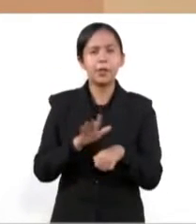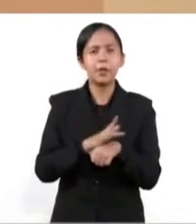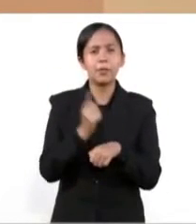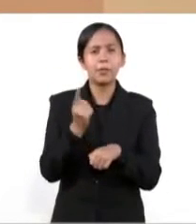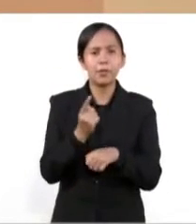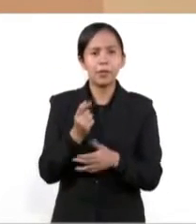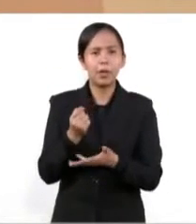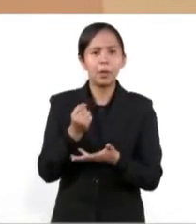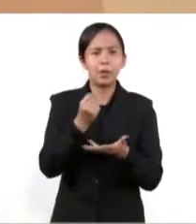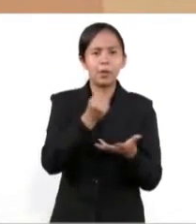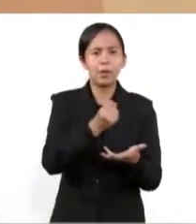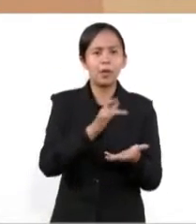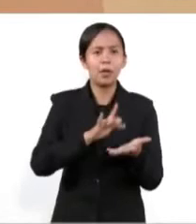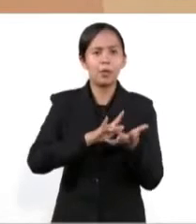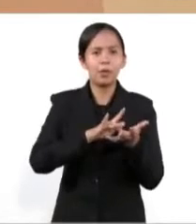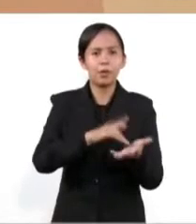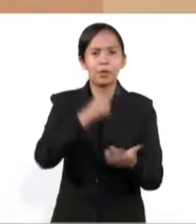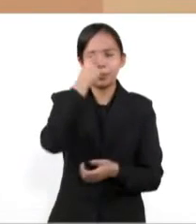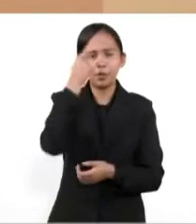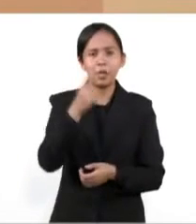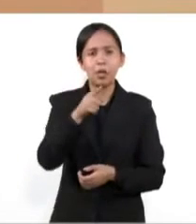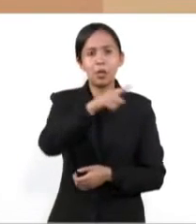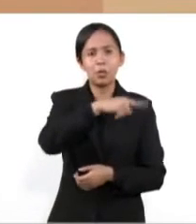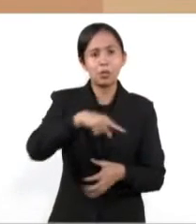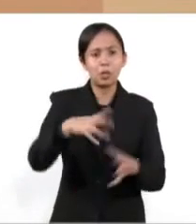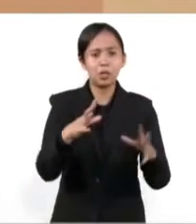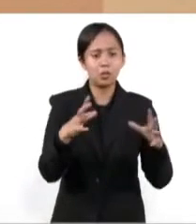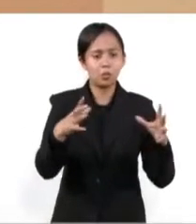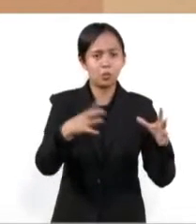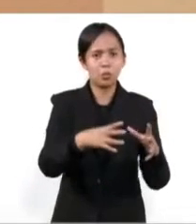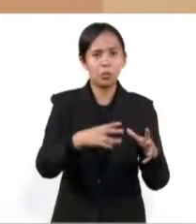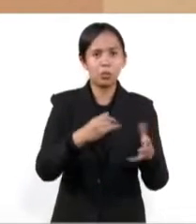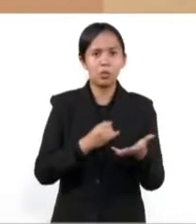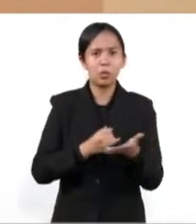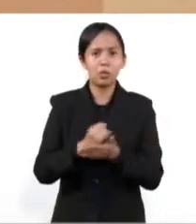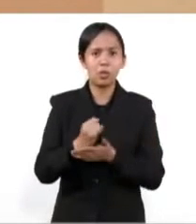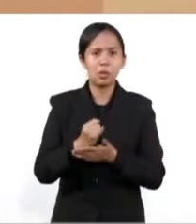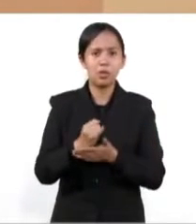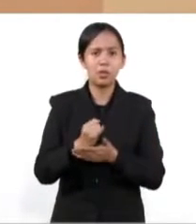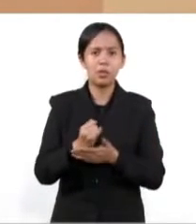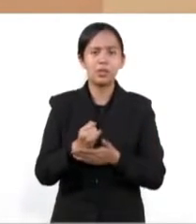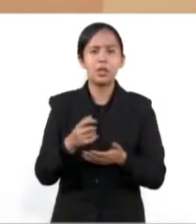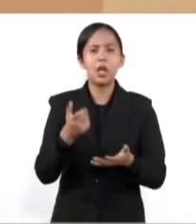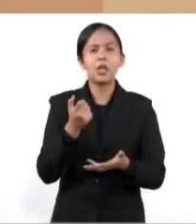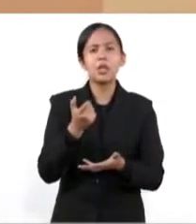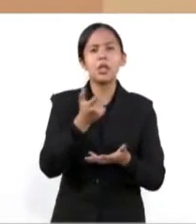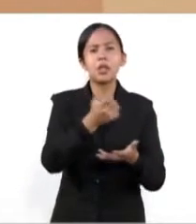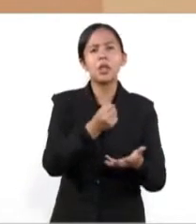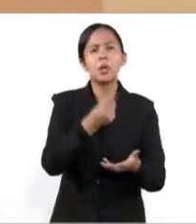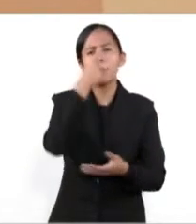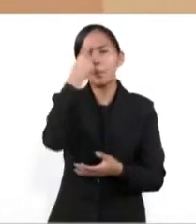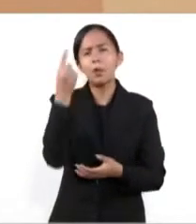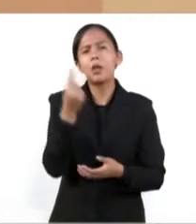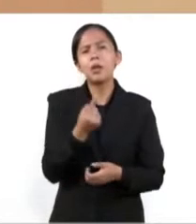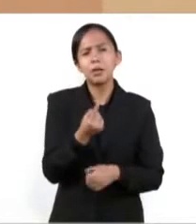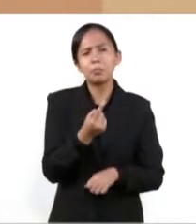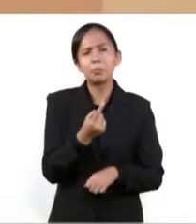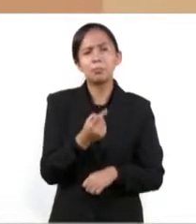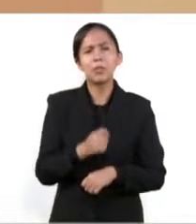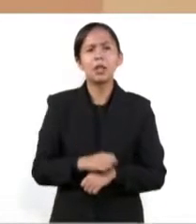les da un apoyo para que ustedes decidan a qué le van a destinar ese